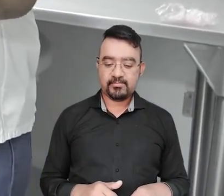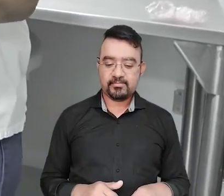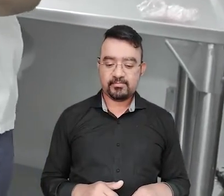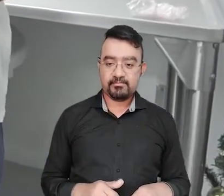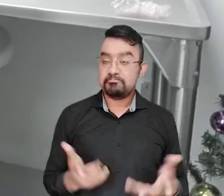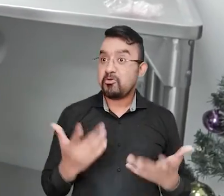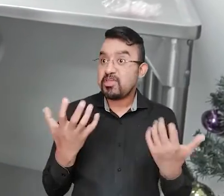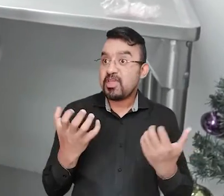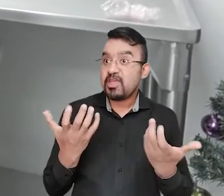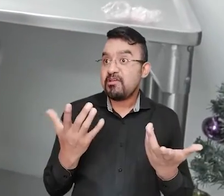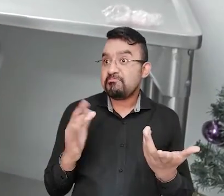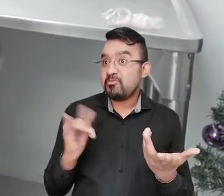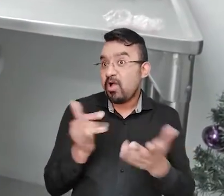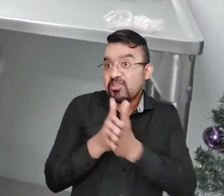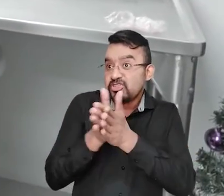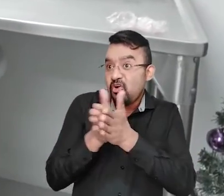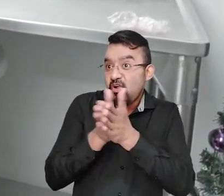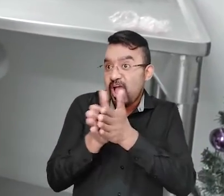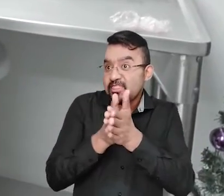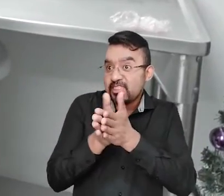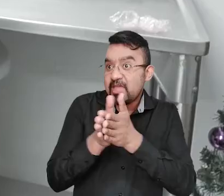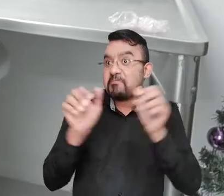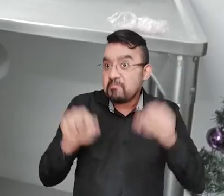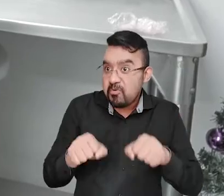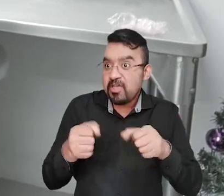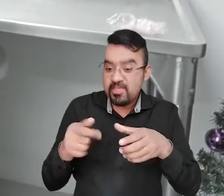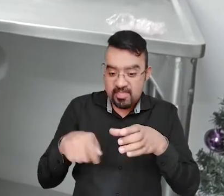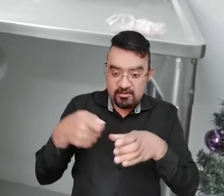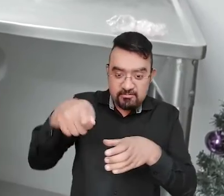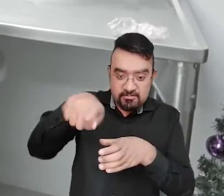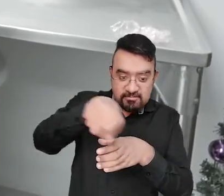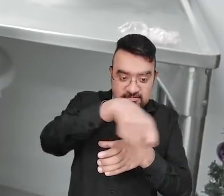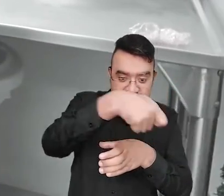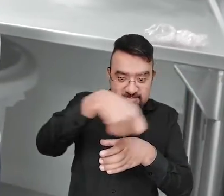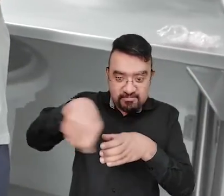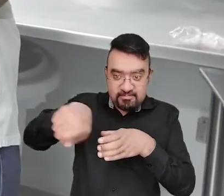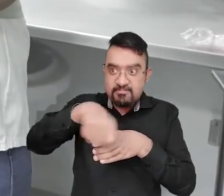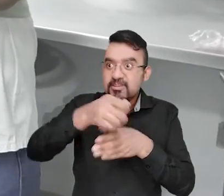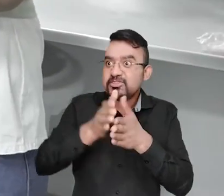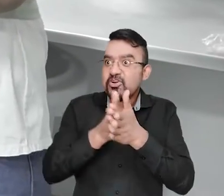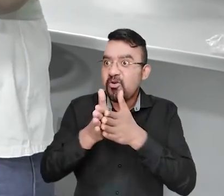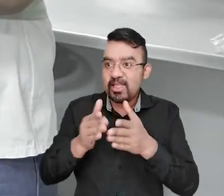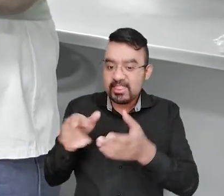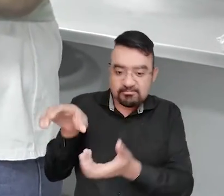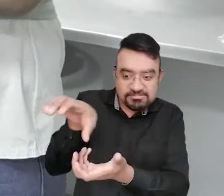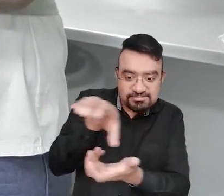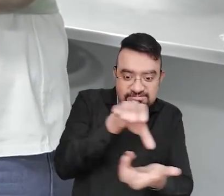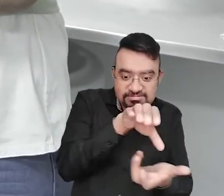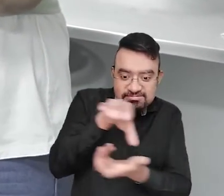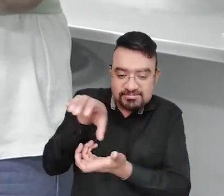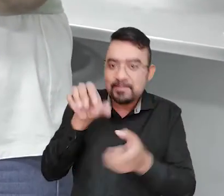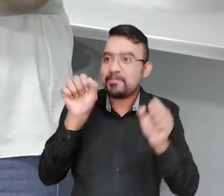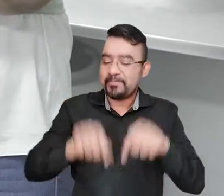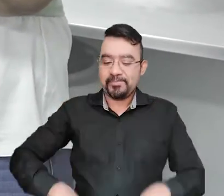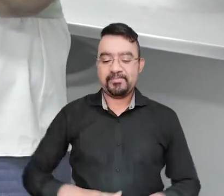¡Ay, también! Es válido, el chocolate con el queso es una mezcla perfecta. A ver, ¿qué otra cosa piensas tú, Juanito, que eres nuestro